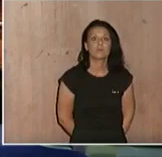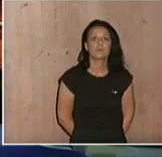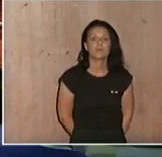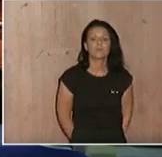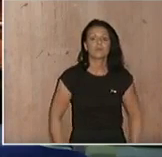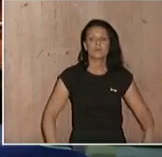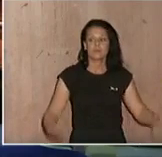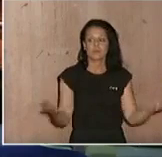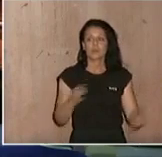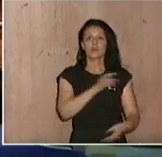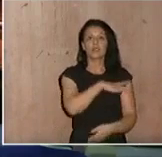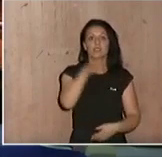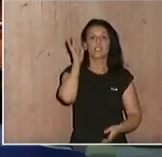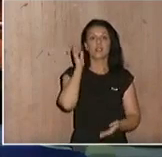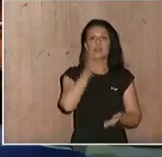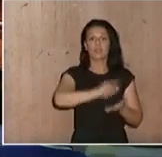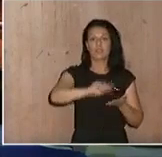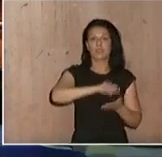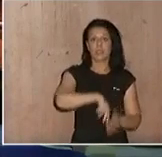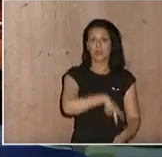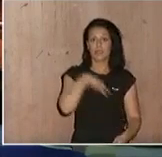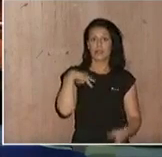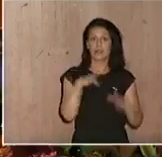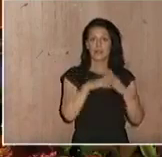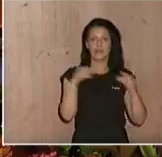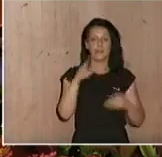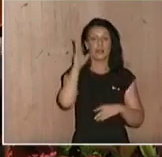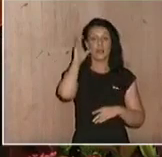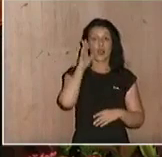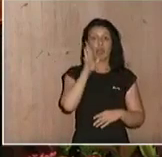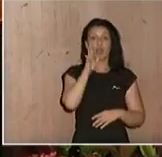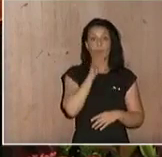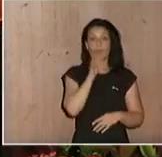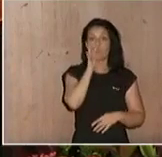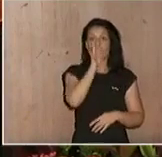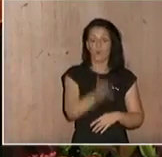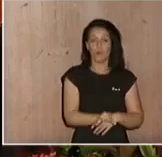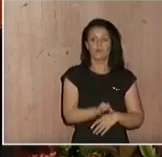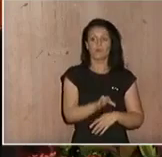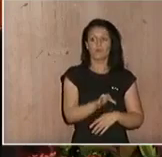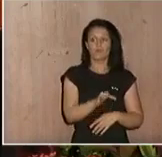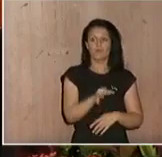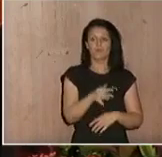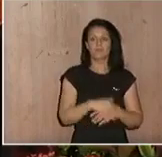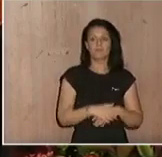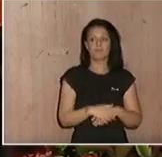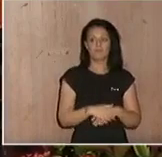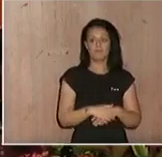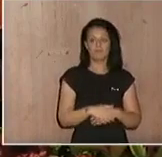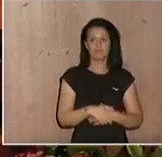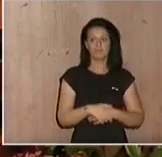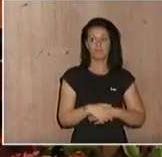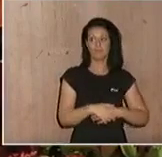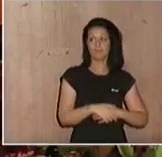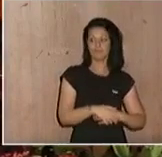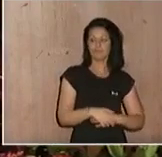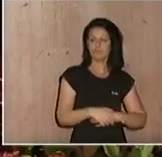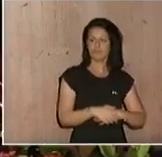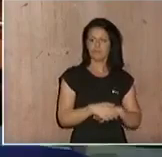La señora secretaria general de la universidad se tomará promesa de fidelidad al nuevo doctor.